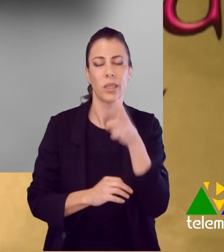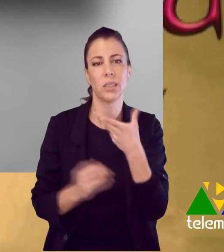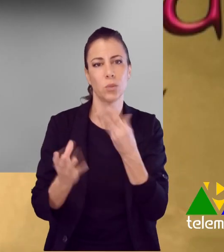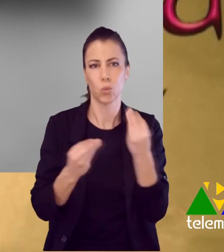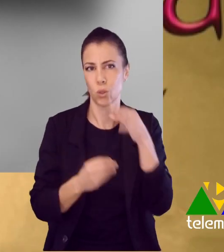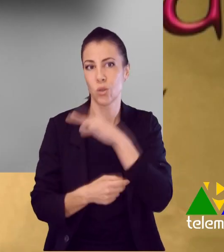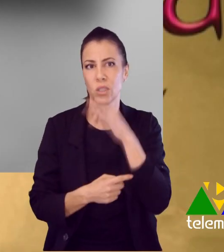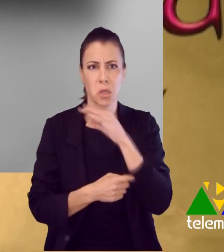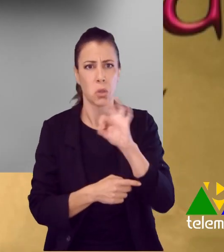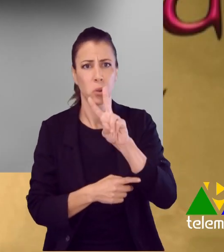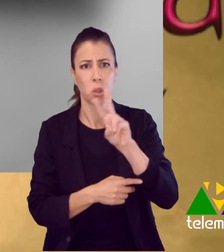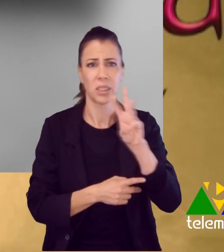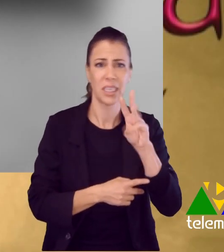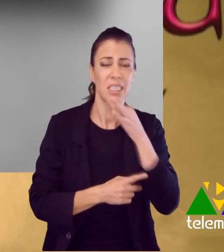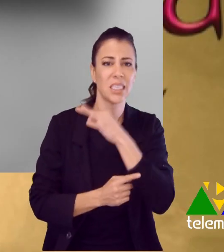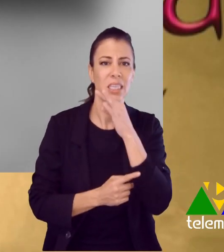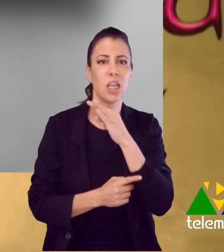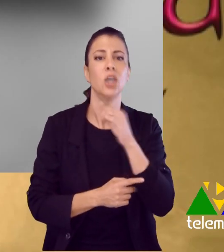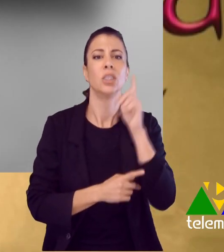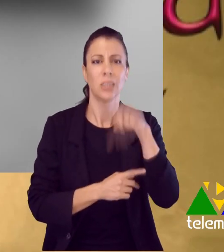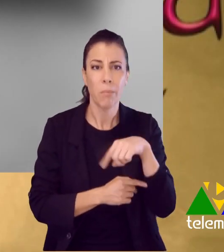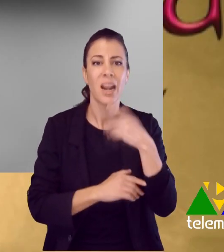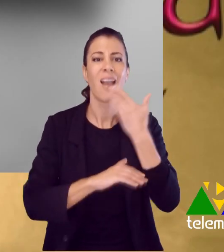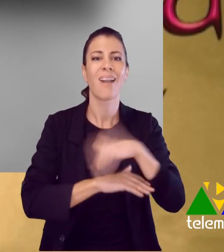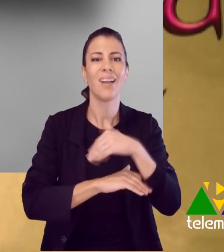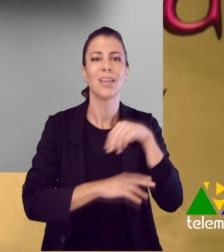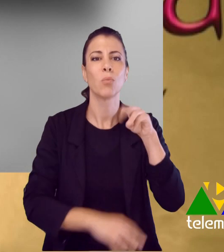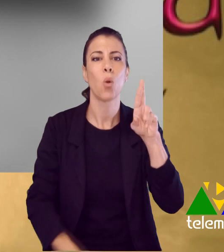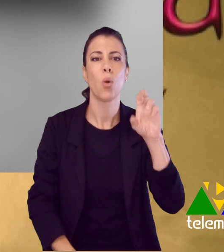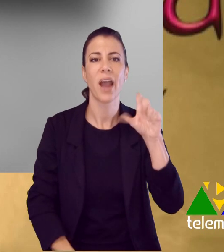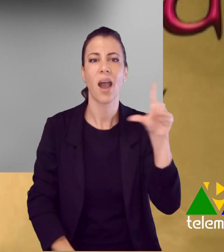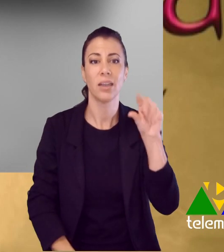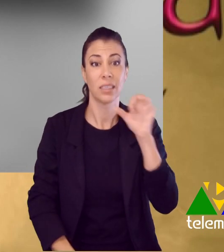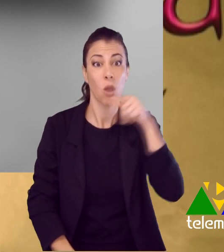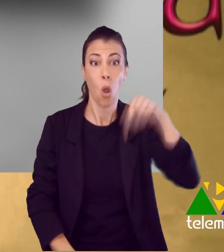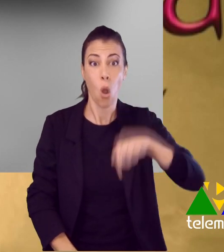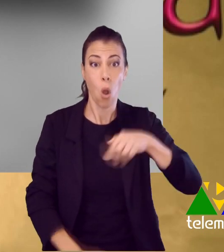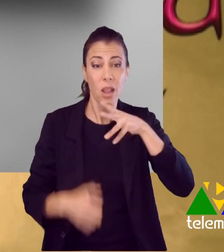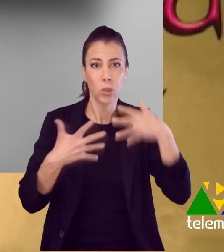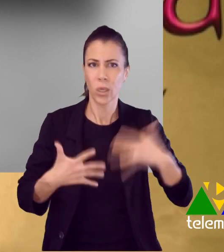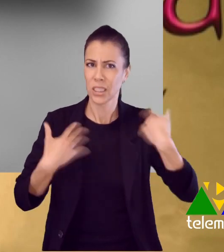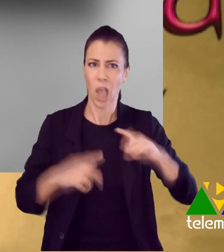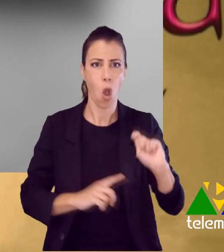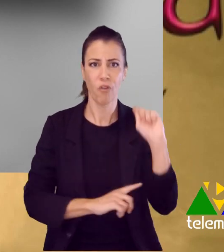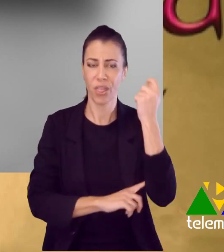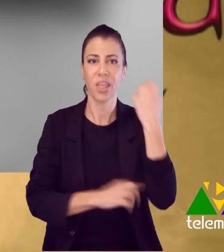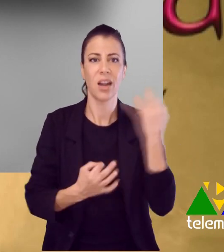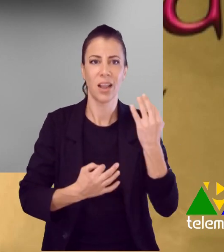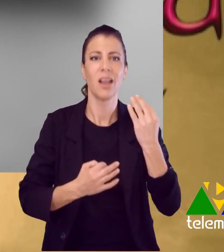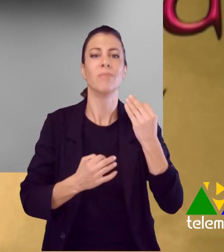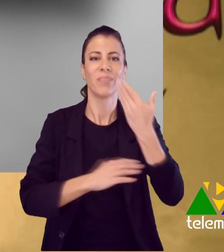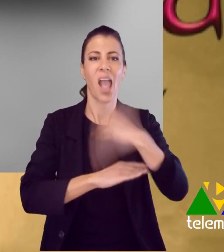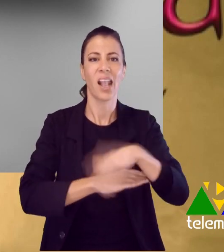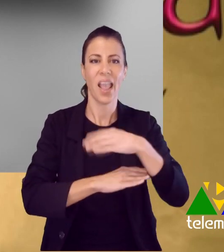muchos siglos, durante 2 o 3 siglos, calle de la Muralla, y hoy todavía perdura el nombre ya oficializado de calle de